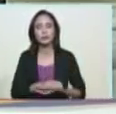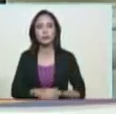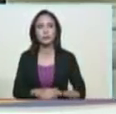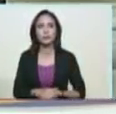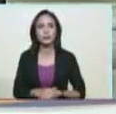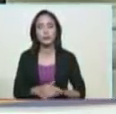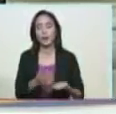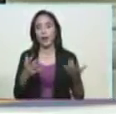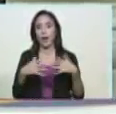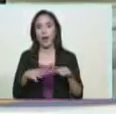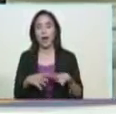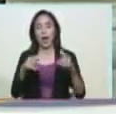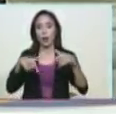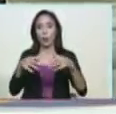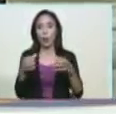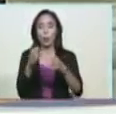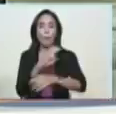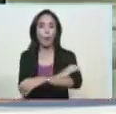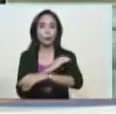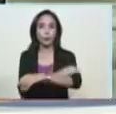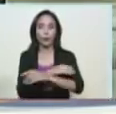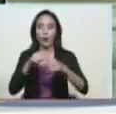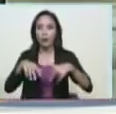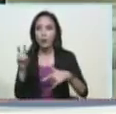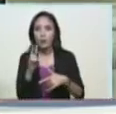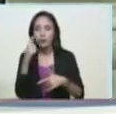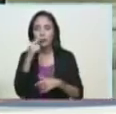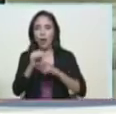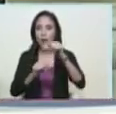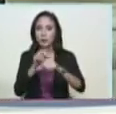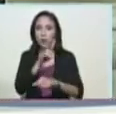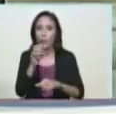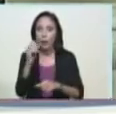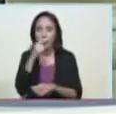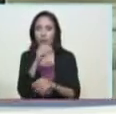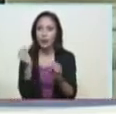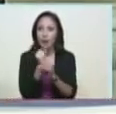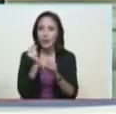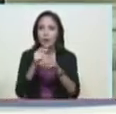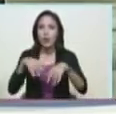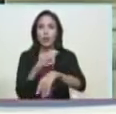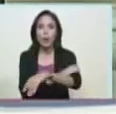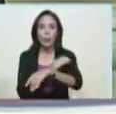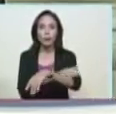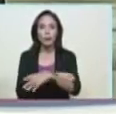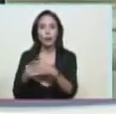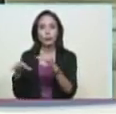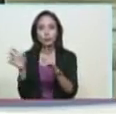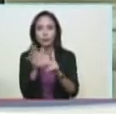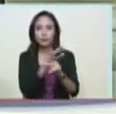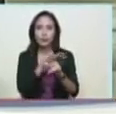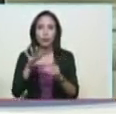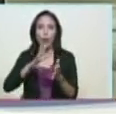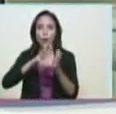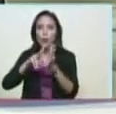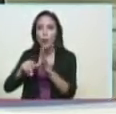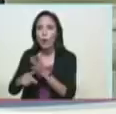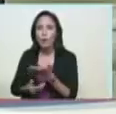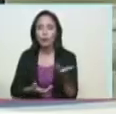y la burguesía venezolana y los factores económicos que surgieron en el siglo 20 venezolano estuvieron vinculados